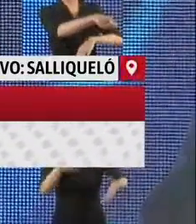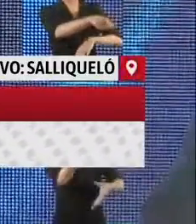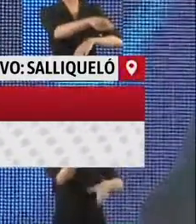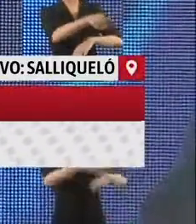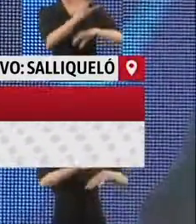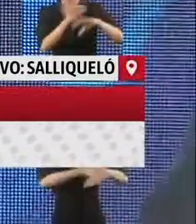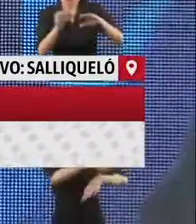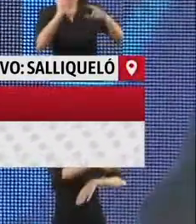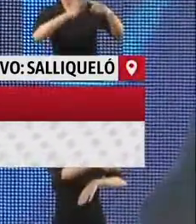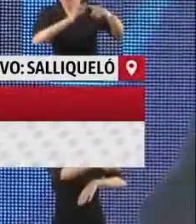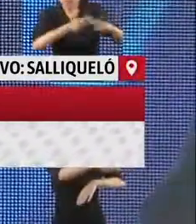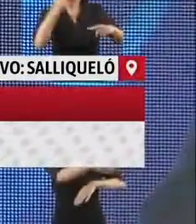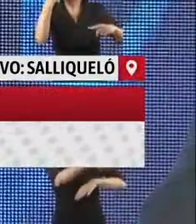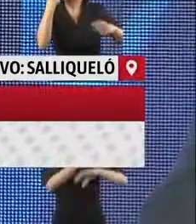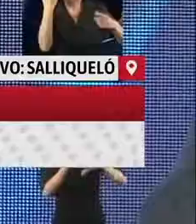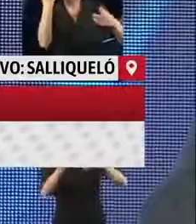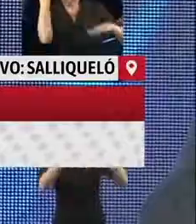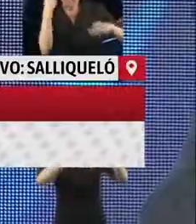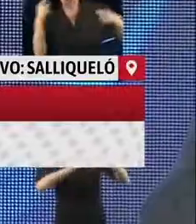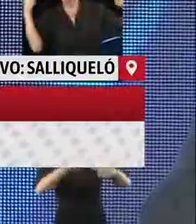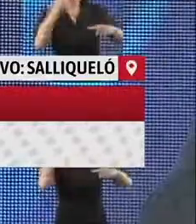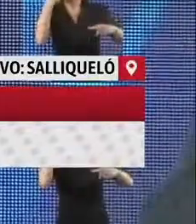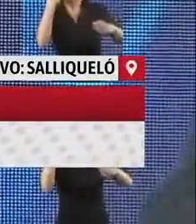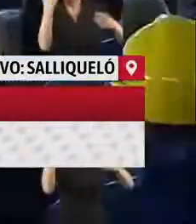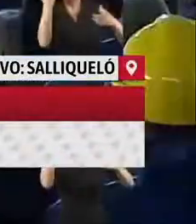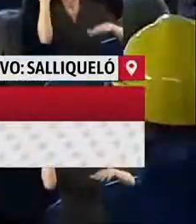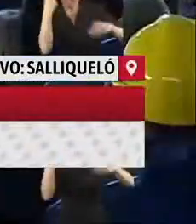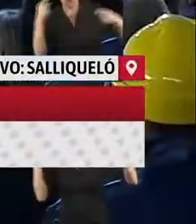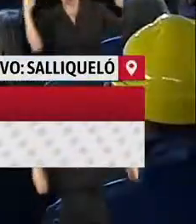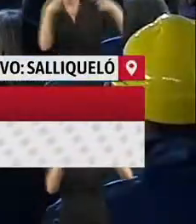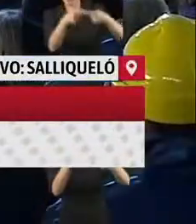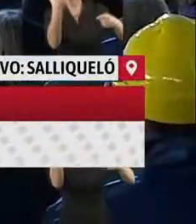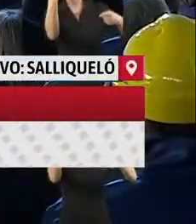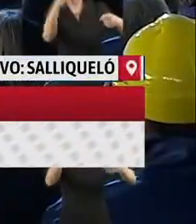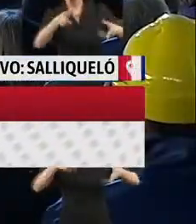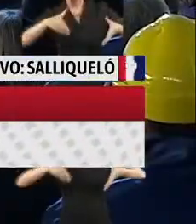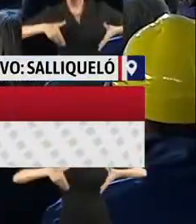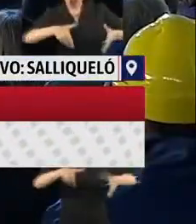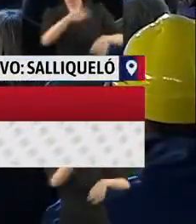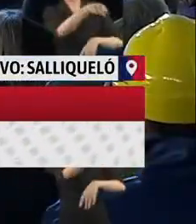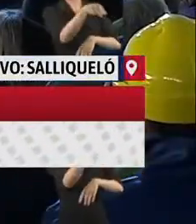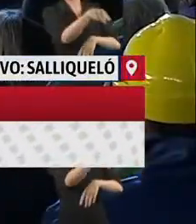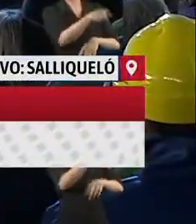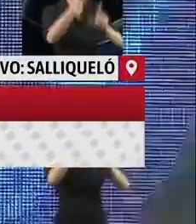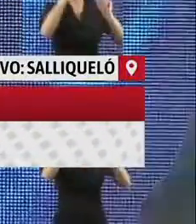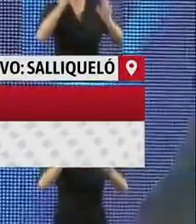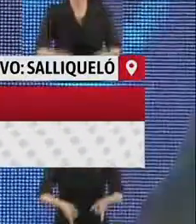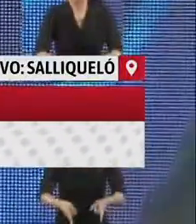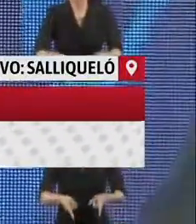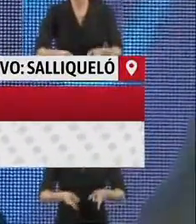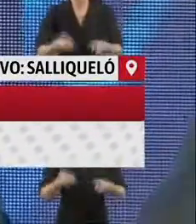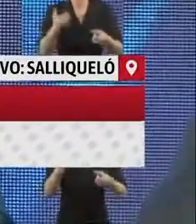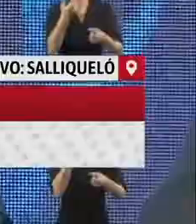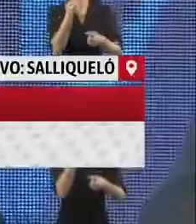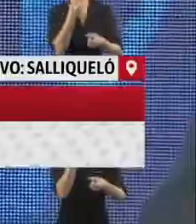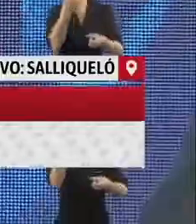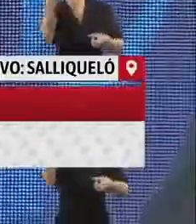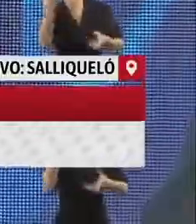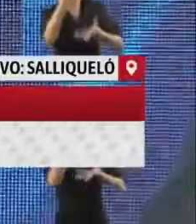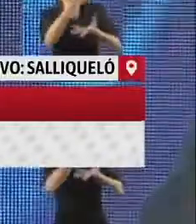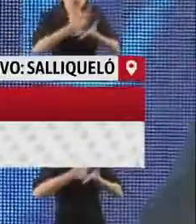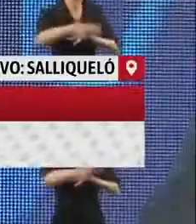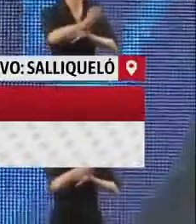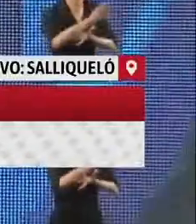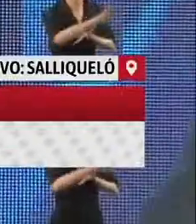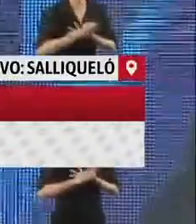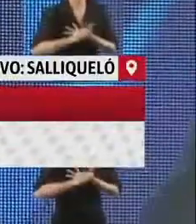un objetivo y al mismo tiempo a un volumen de transporte. Se lo voy a